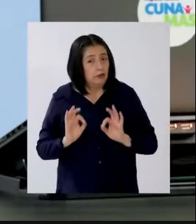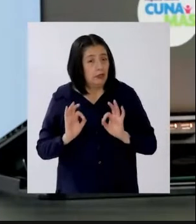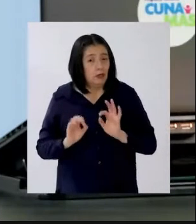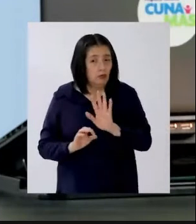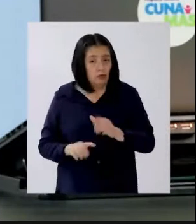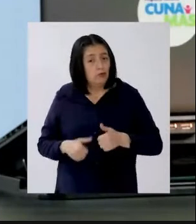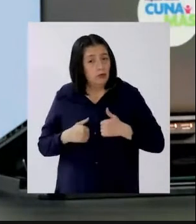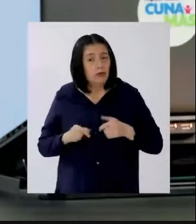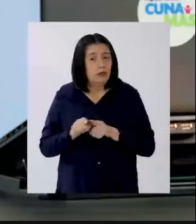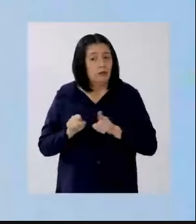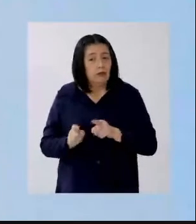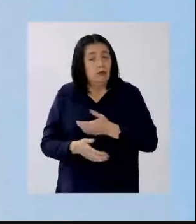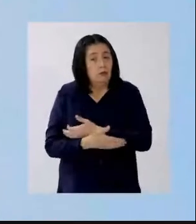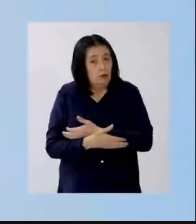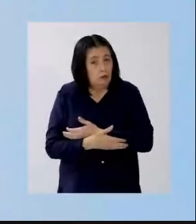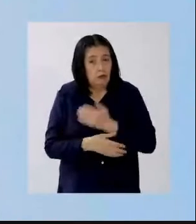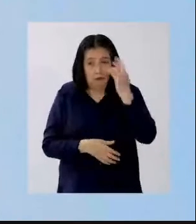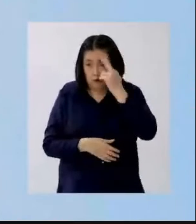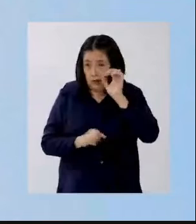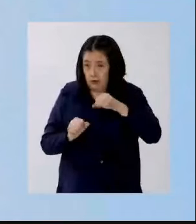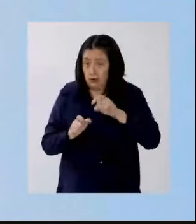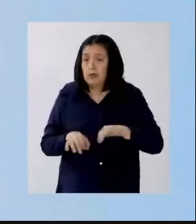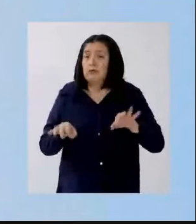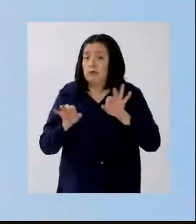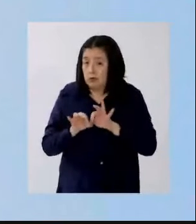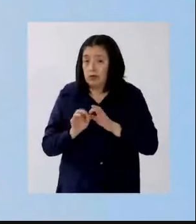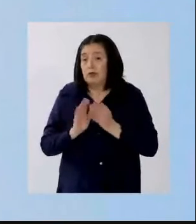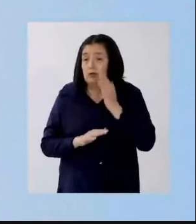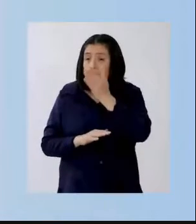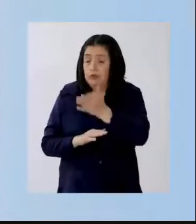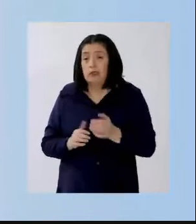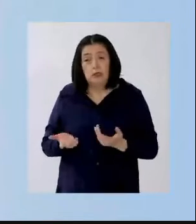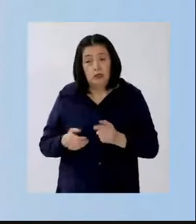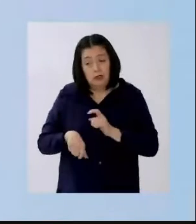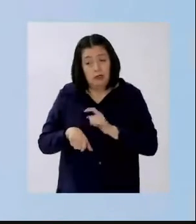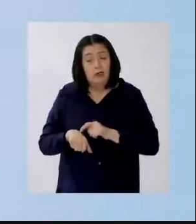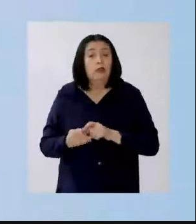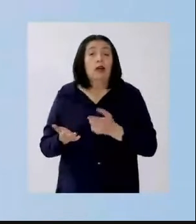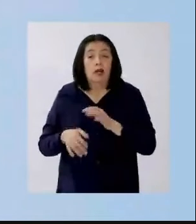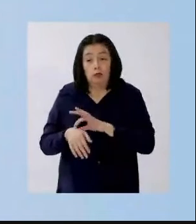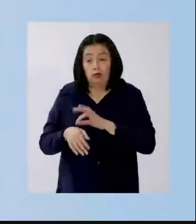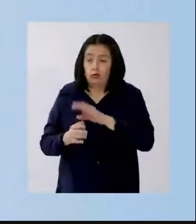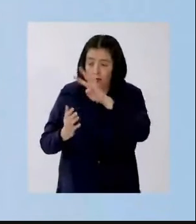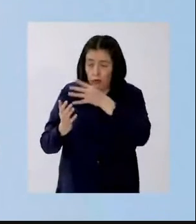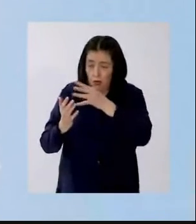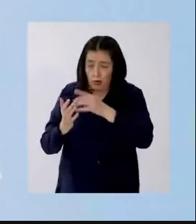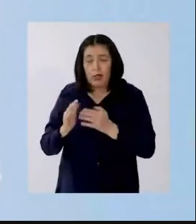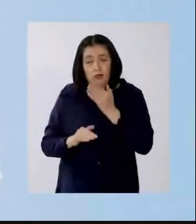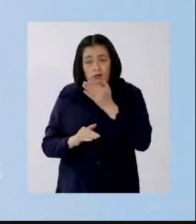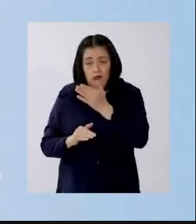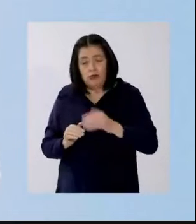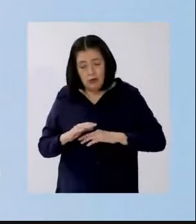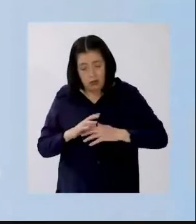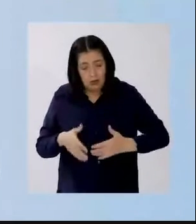riesgo tu vida y la de tu bebé. Por eso es importante acudir puntualmente a tus controles prenatales desde el